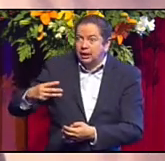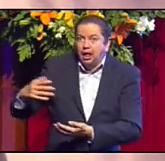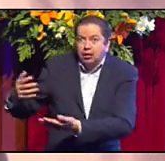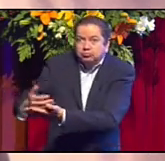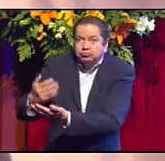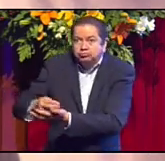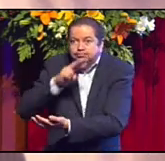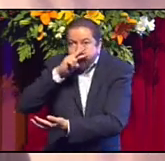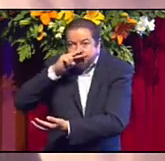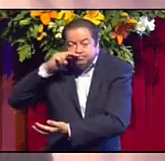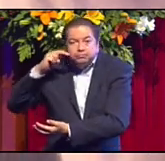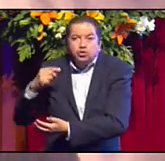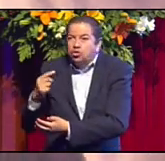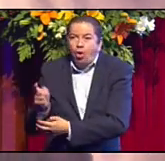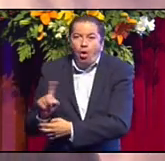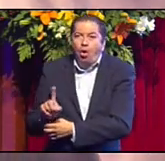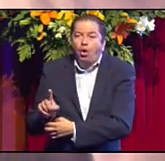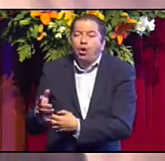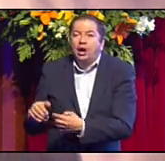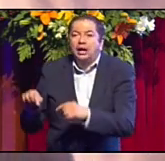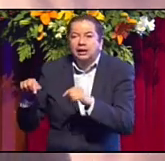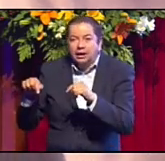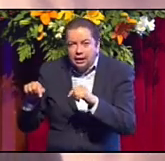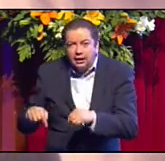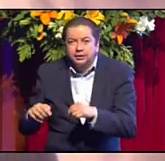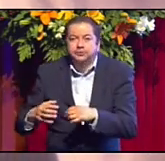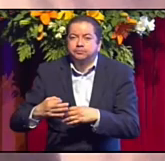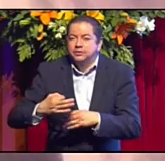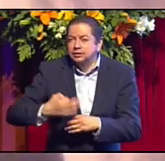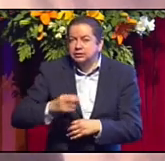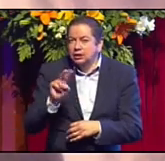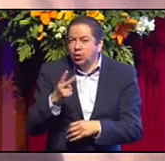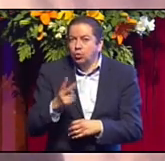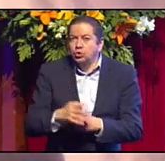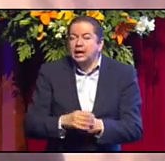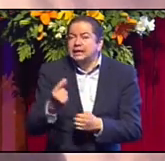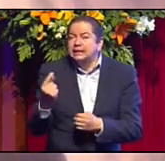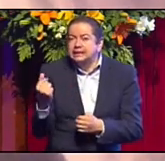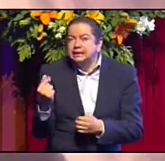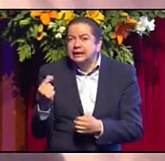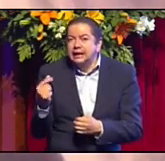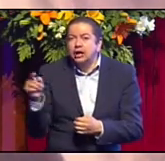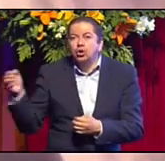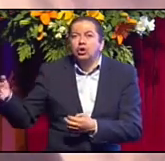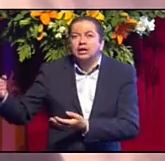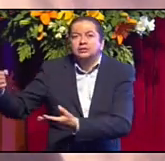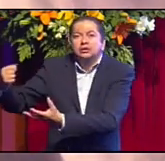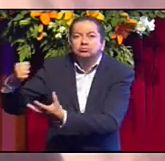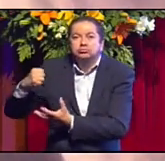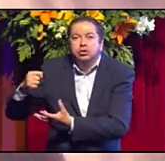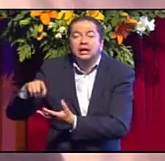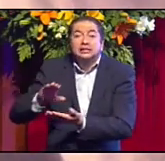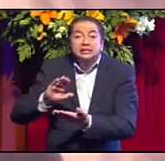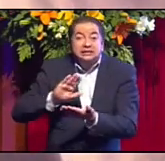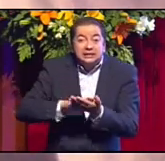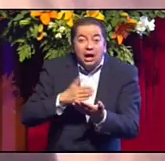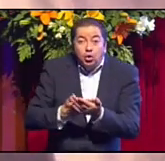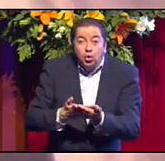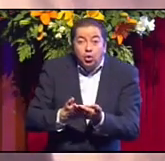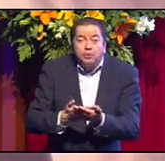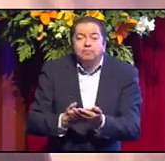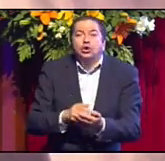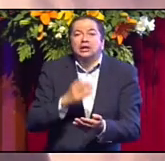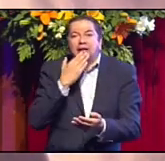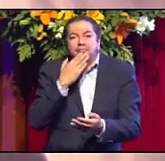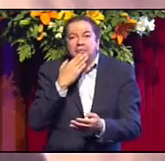dinero. Y segundo, efectivamente, estos son dineros que particularmente en salud, pero también en